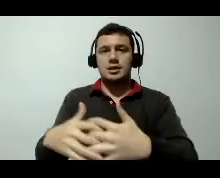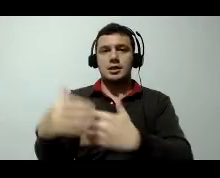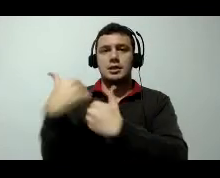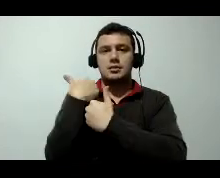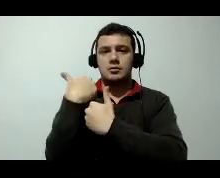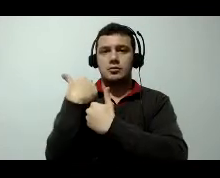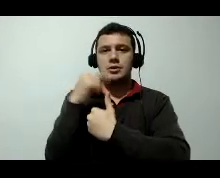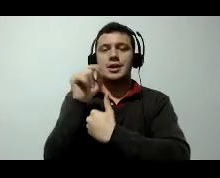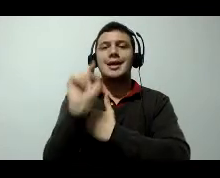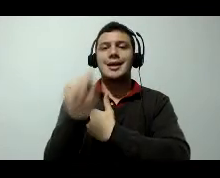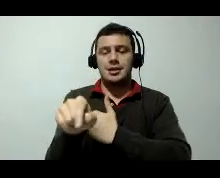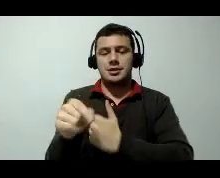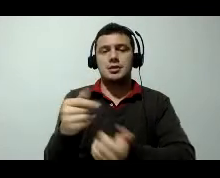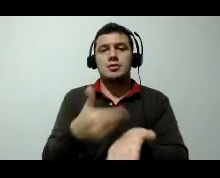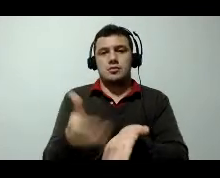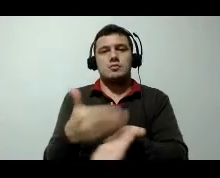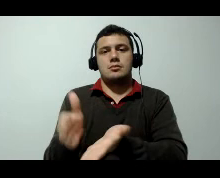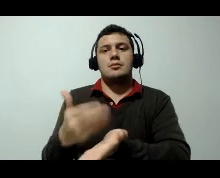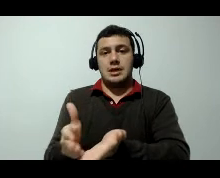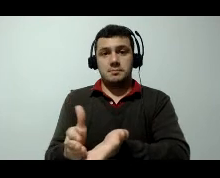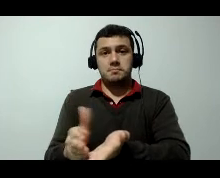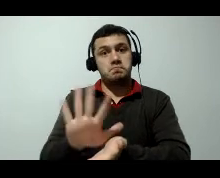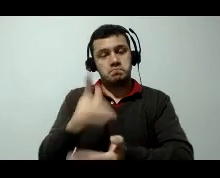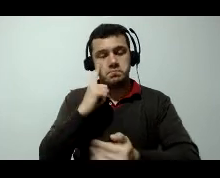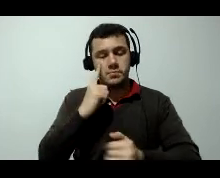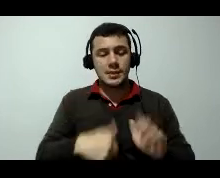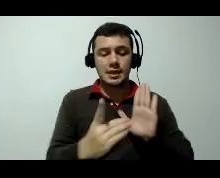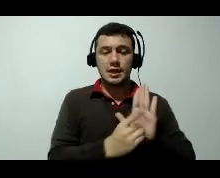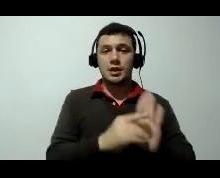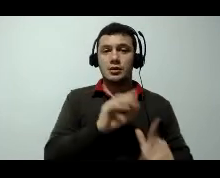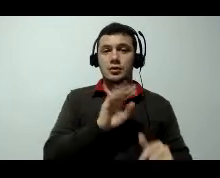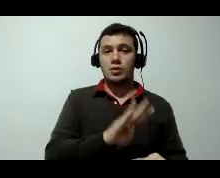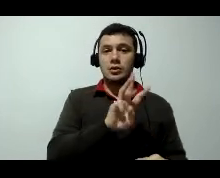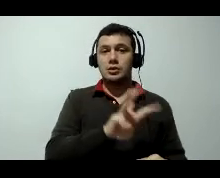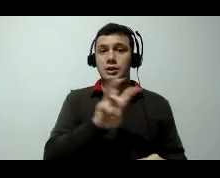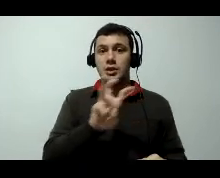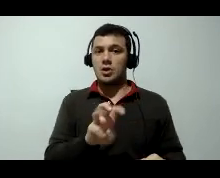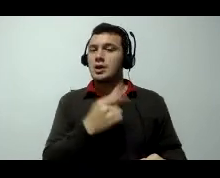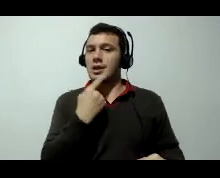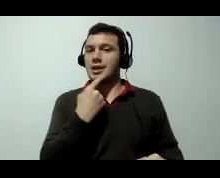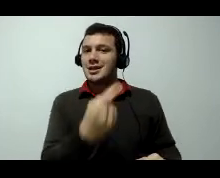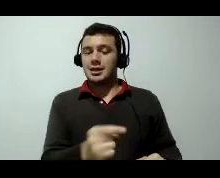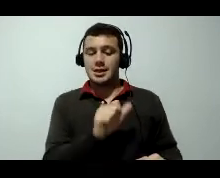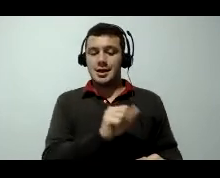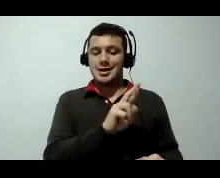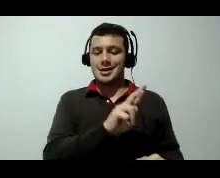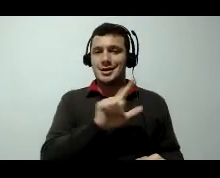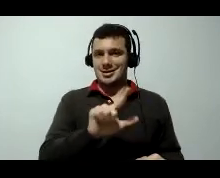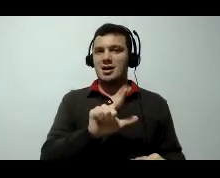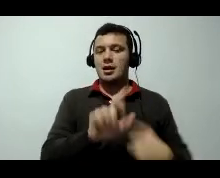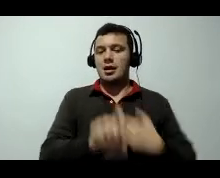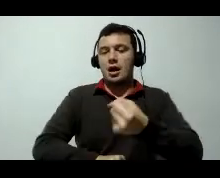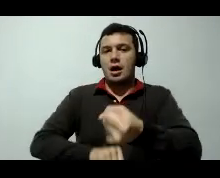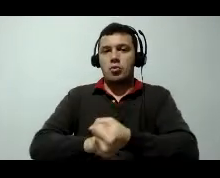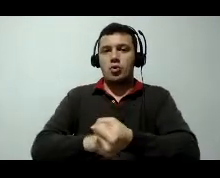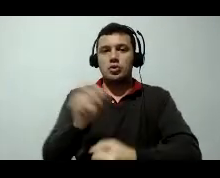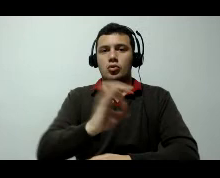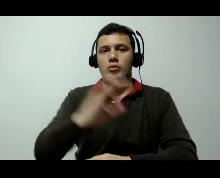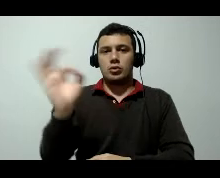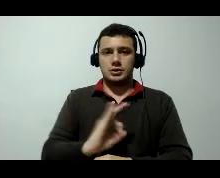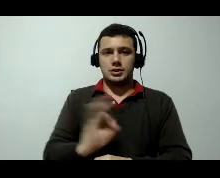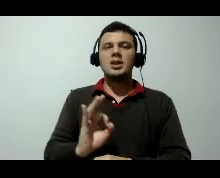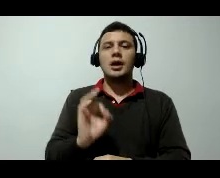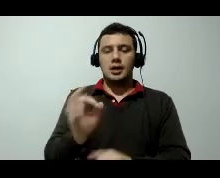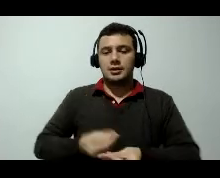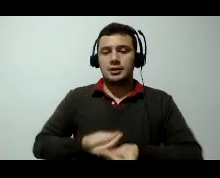decreto 488 permite que las ARL apoyen con unos porcentajes a estas